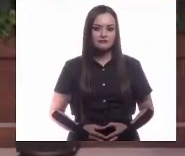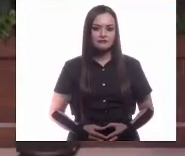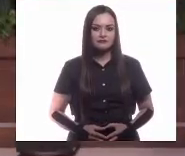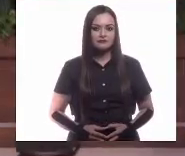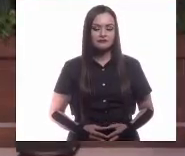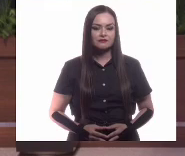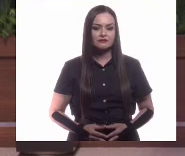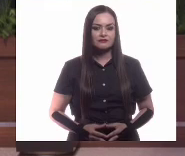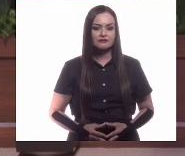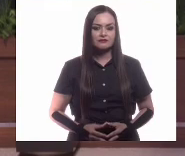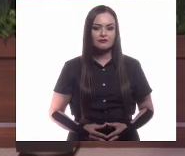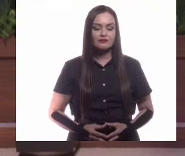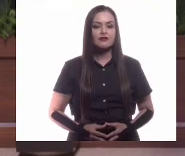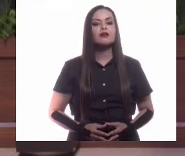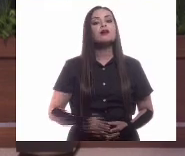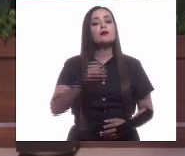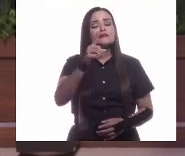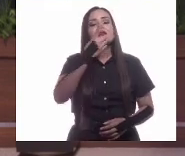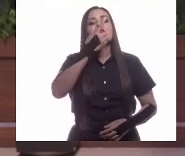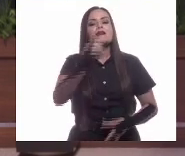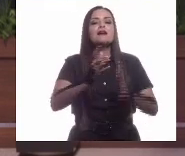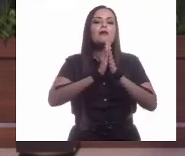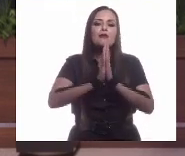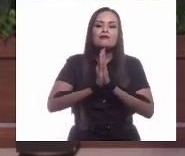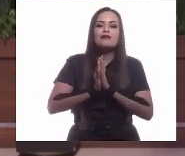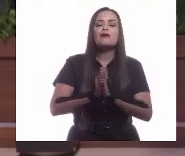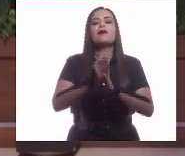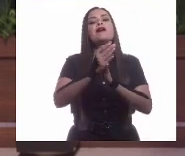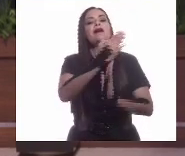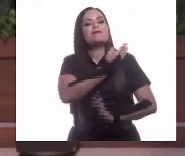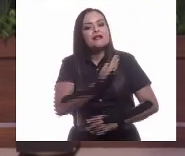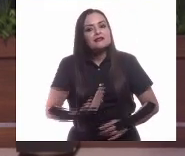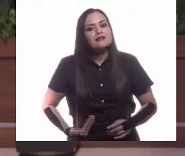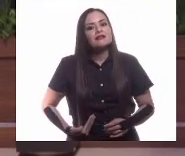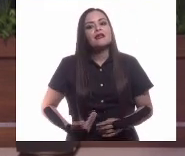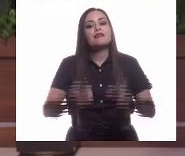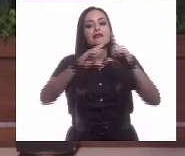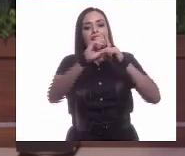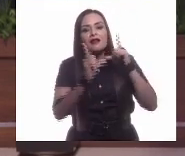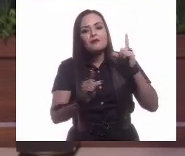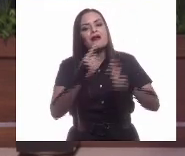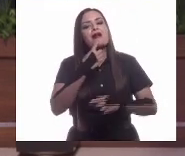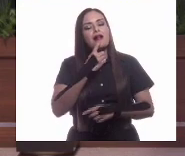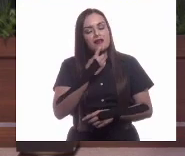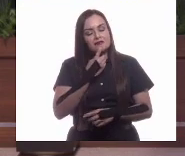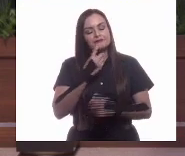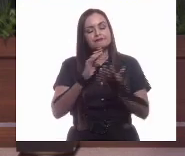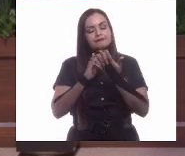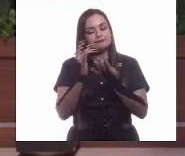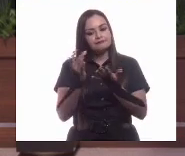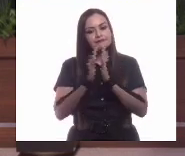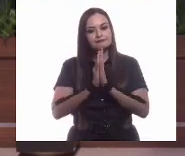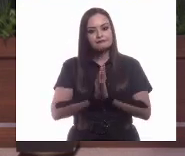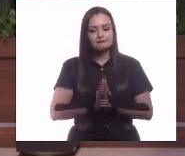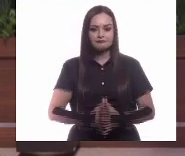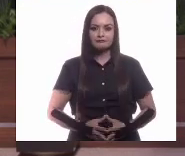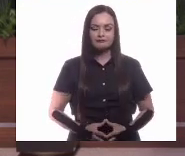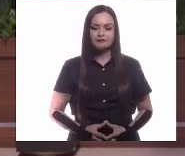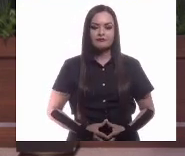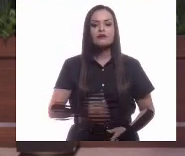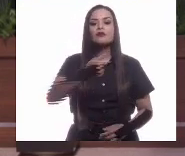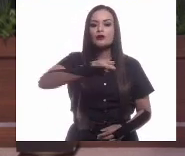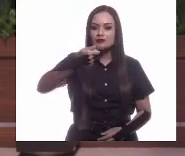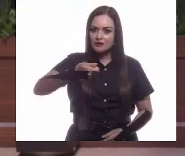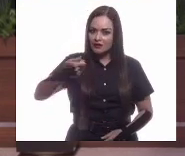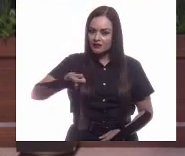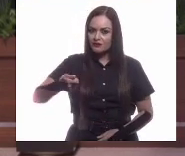Transmita, por favor, nuestra gratitud al señor presidente y dígale que estuvo muy bien representado. Saludo también a la